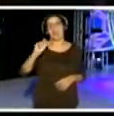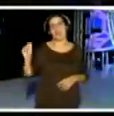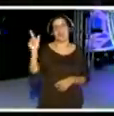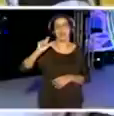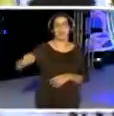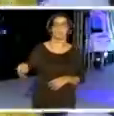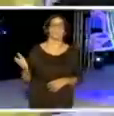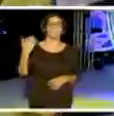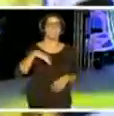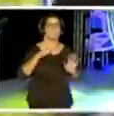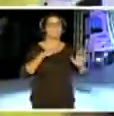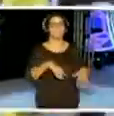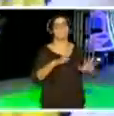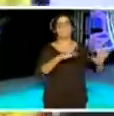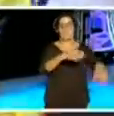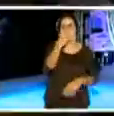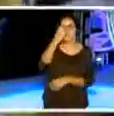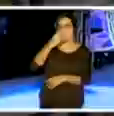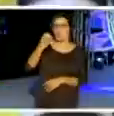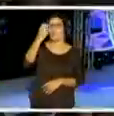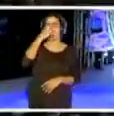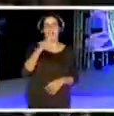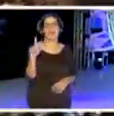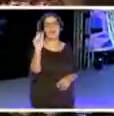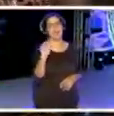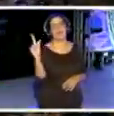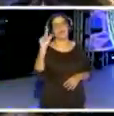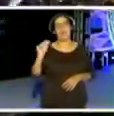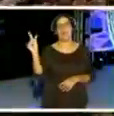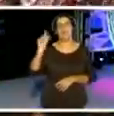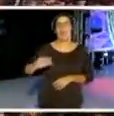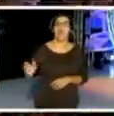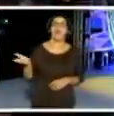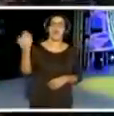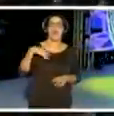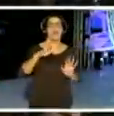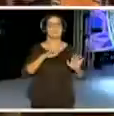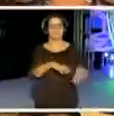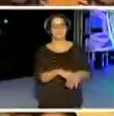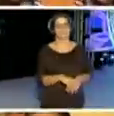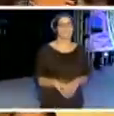Marcha, bambones, bambones.